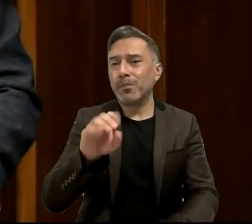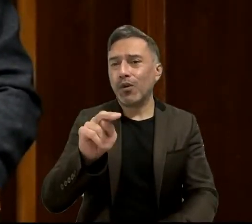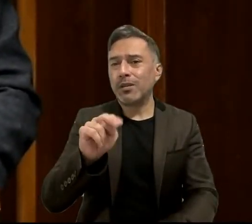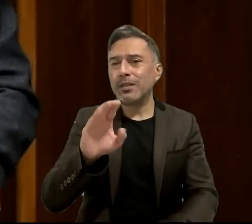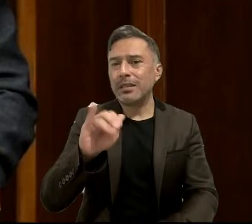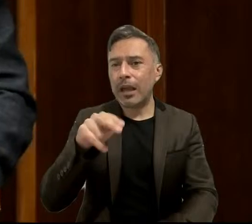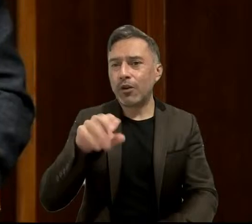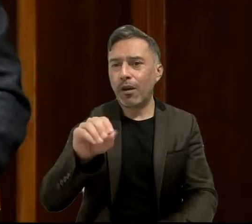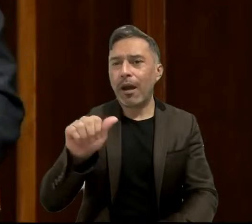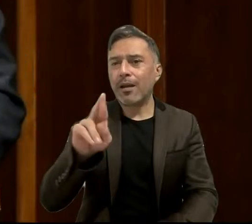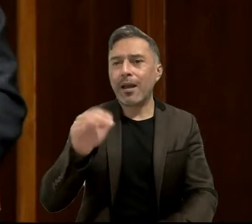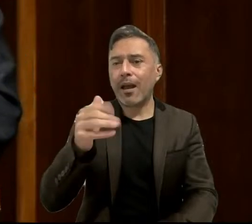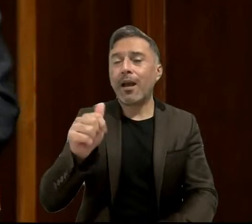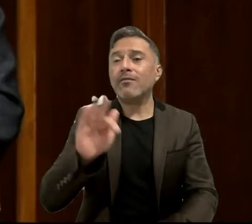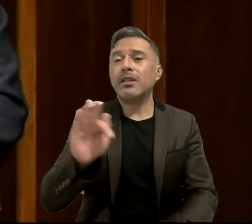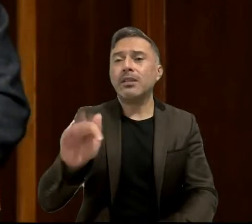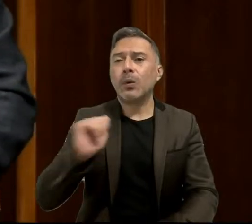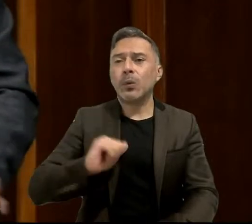1848.